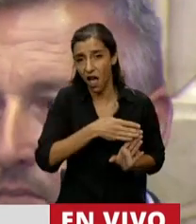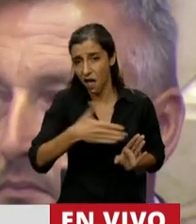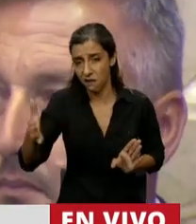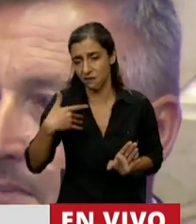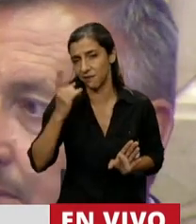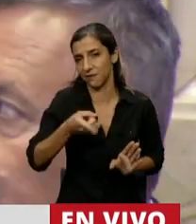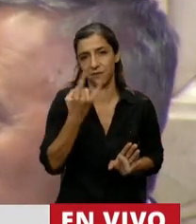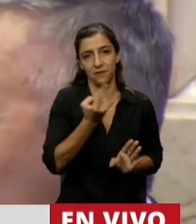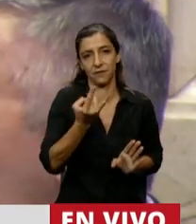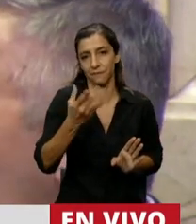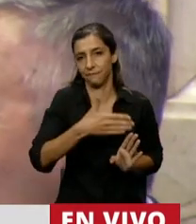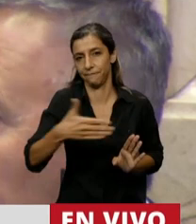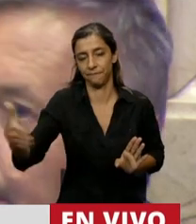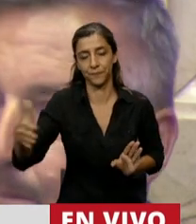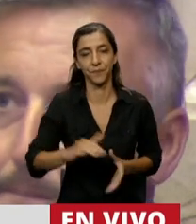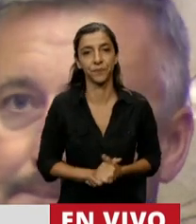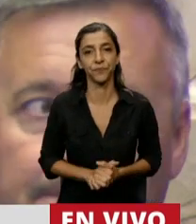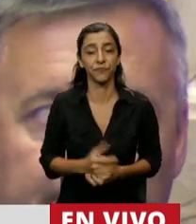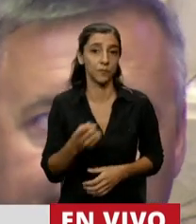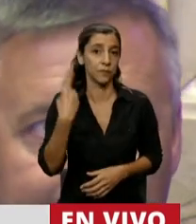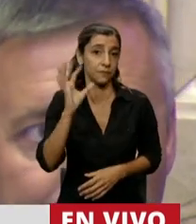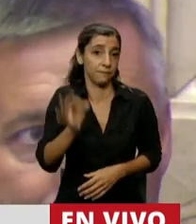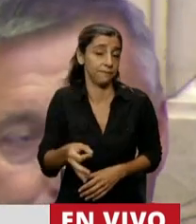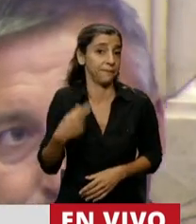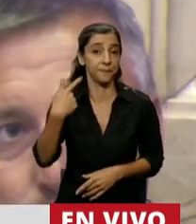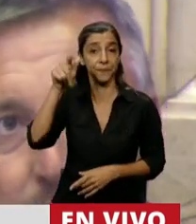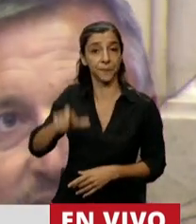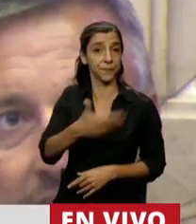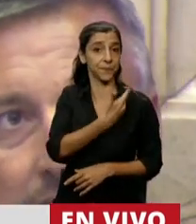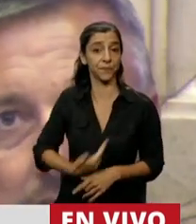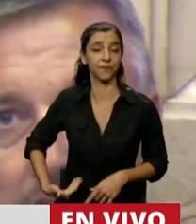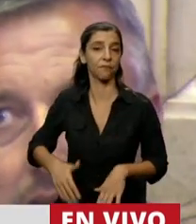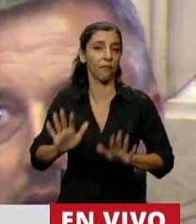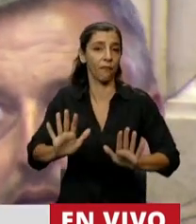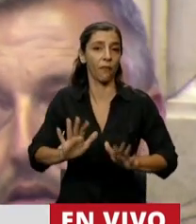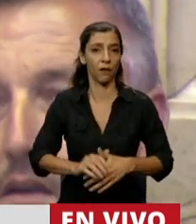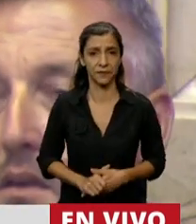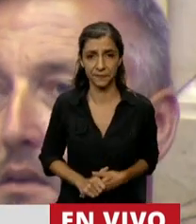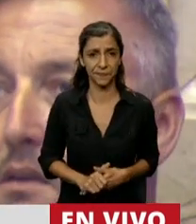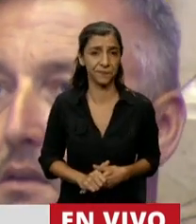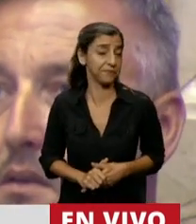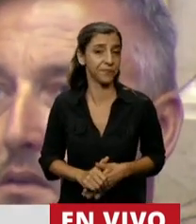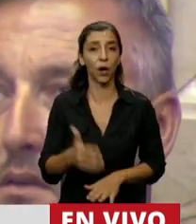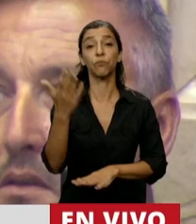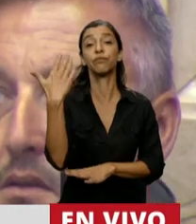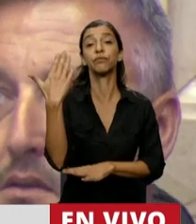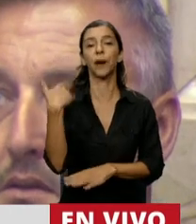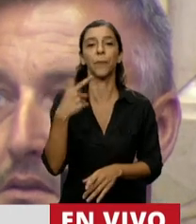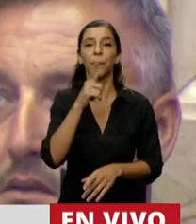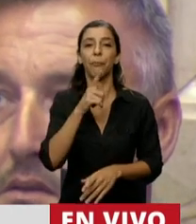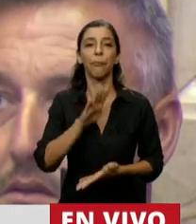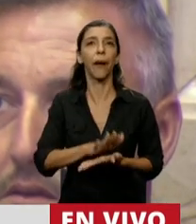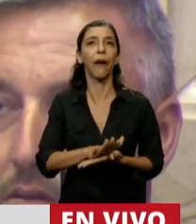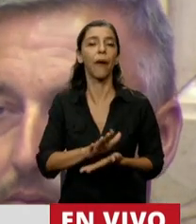ha quedado claro que es un presidente testimonial, un presidente de la boleta, y que es como el pastor mentiroso.